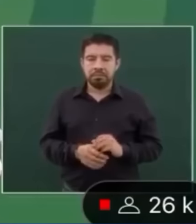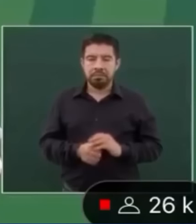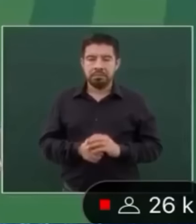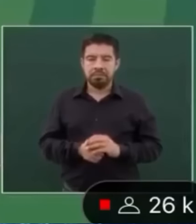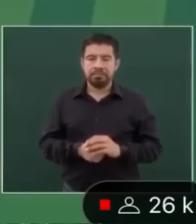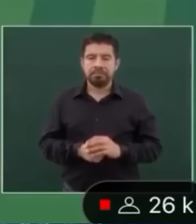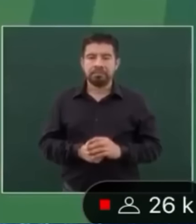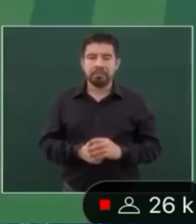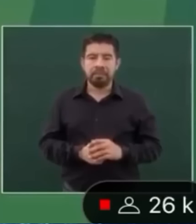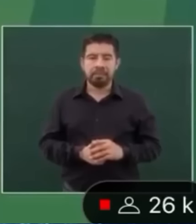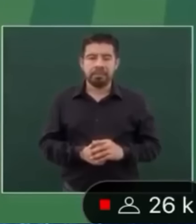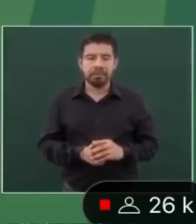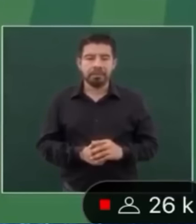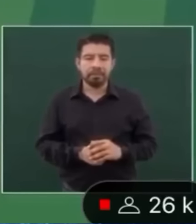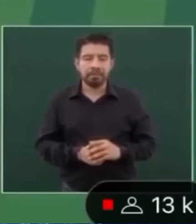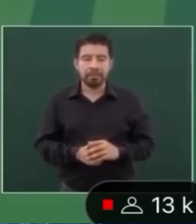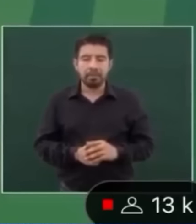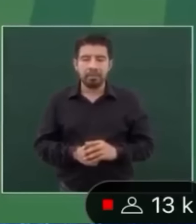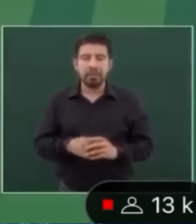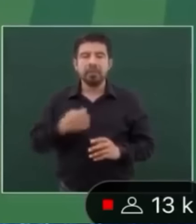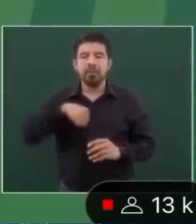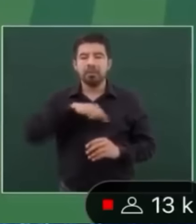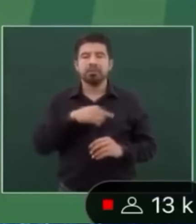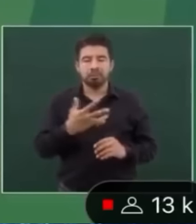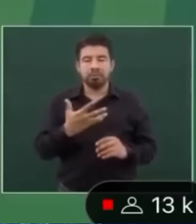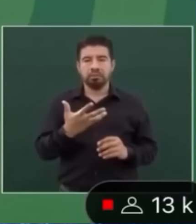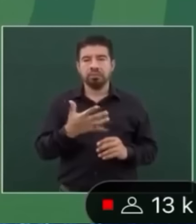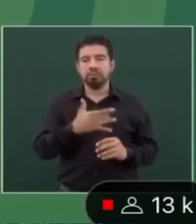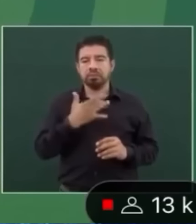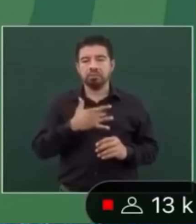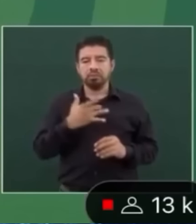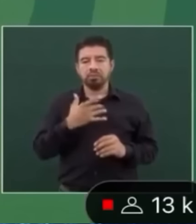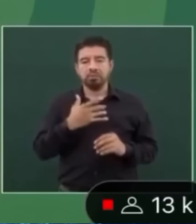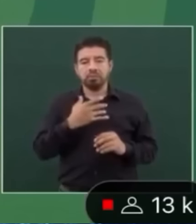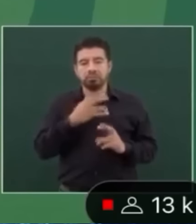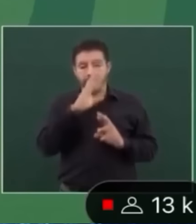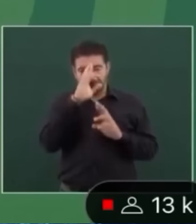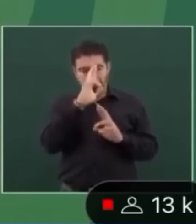y nosotros respetuosos del derecho